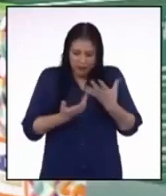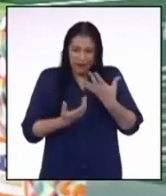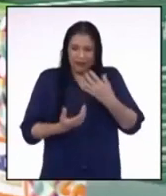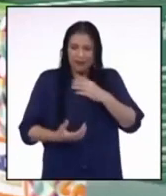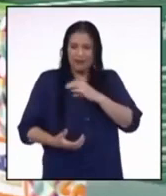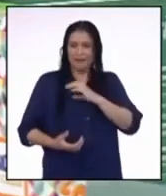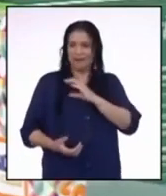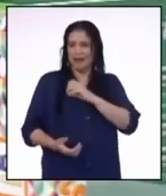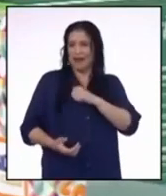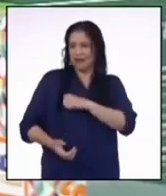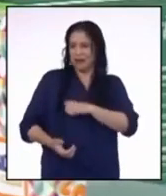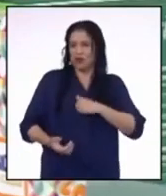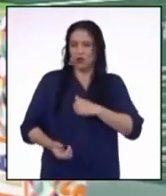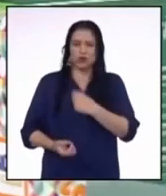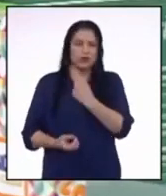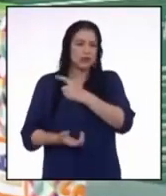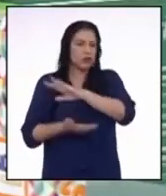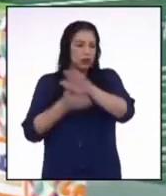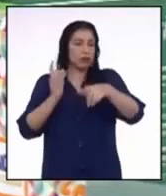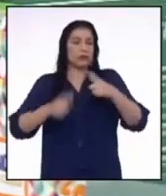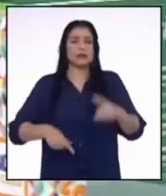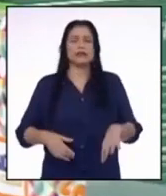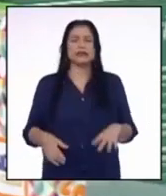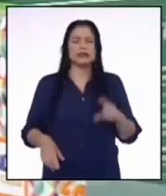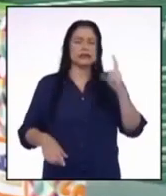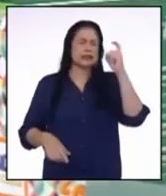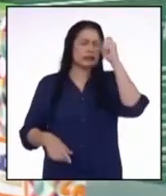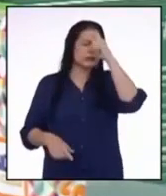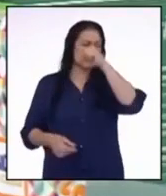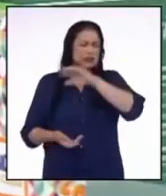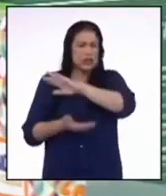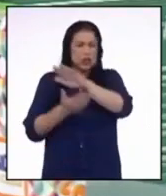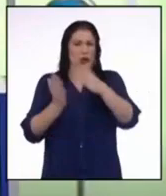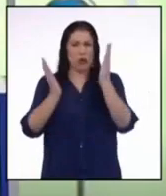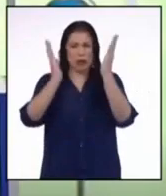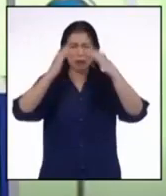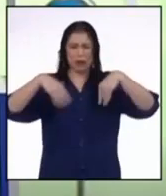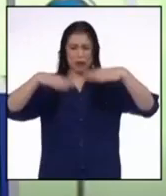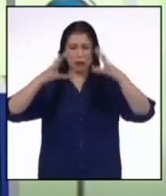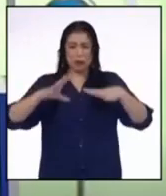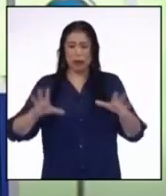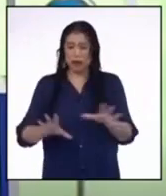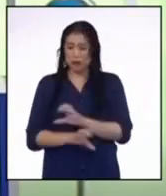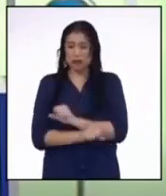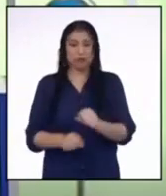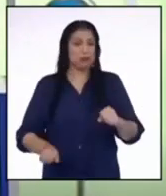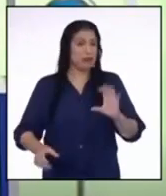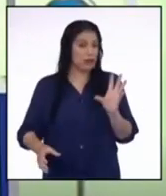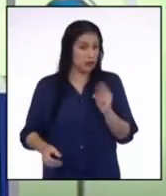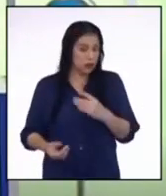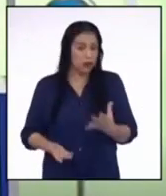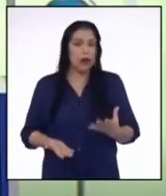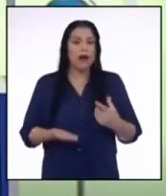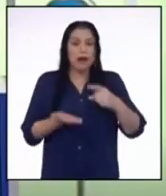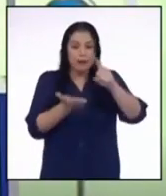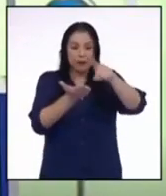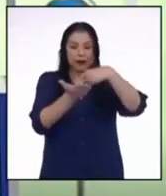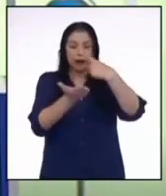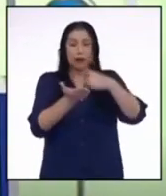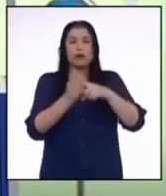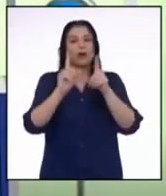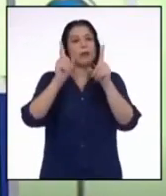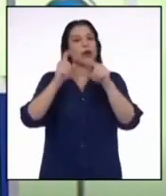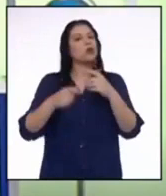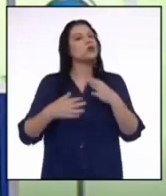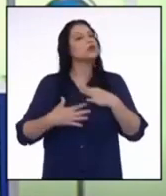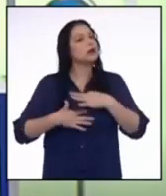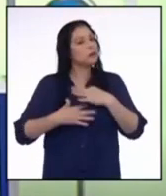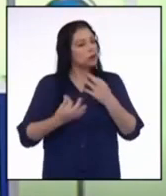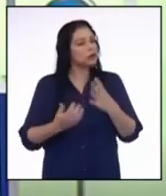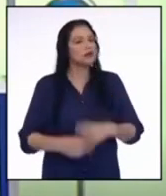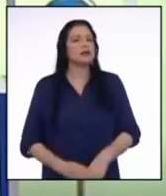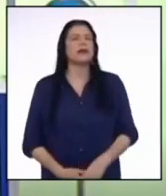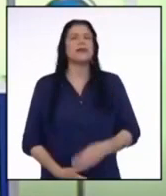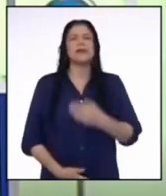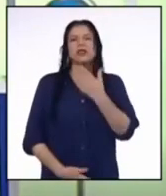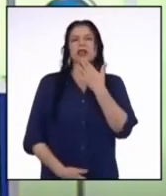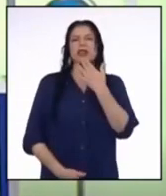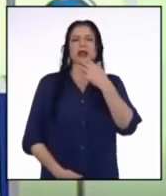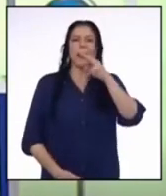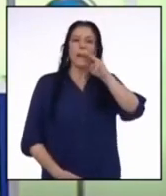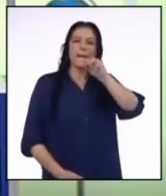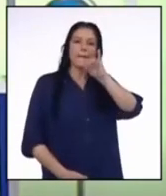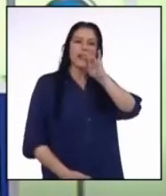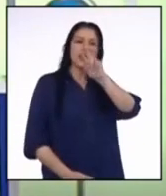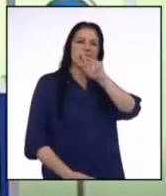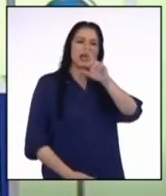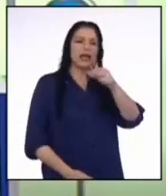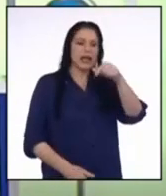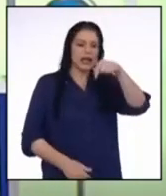uno. Es muy difícil perderlo todo en un desastre y empezar de nuevo. Profesora, me ha llegado una pregunta muy interesante de